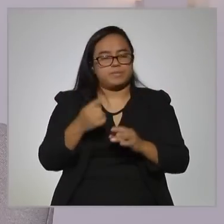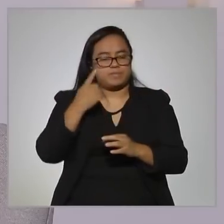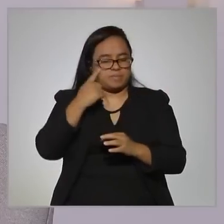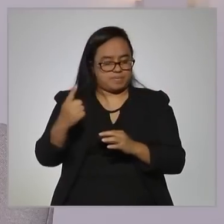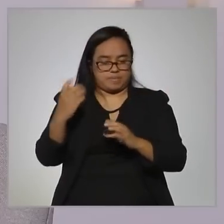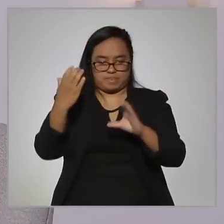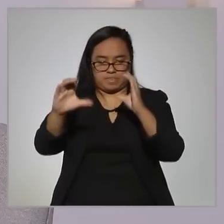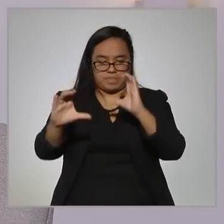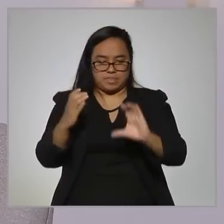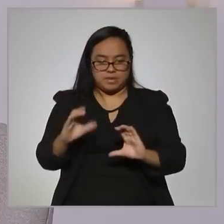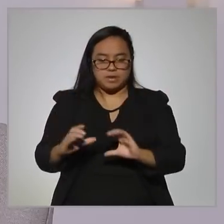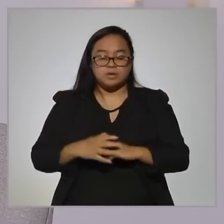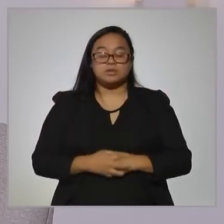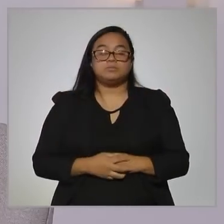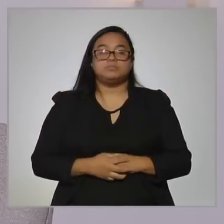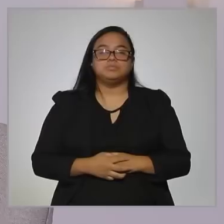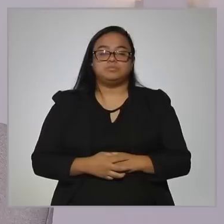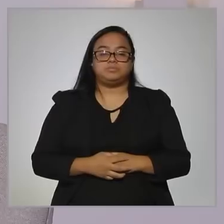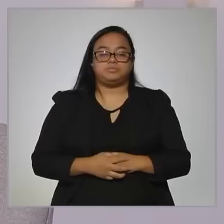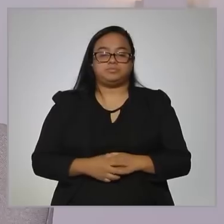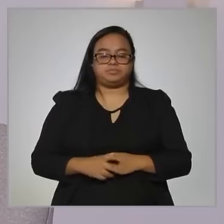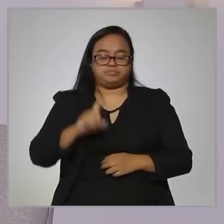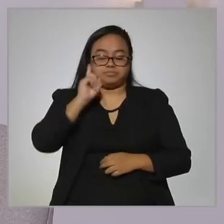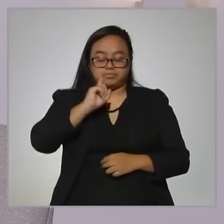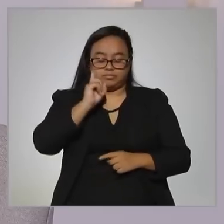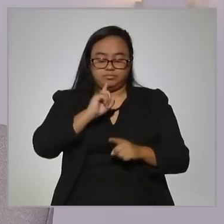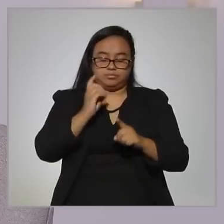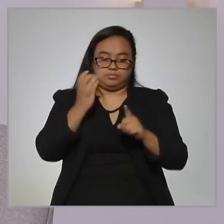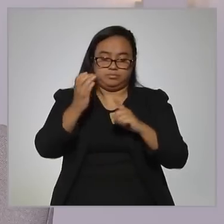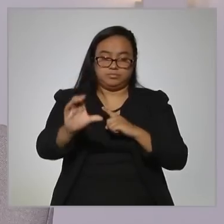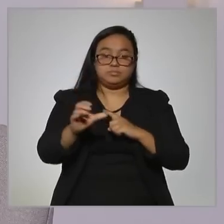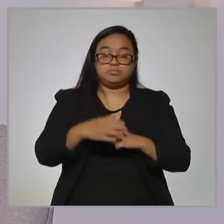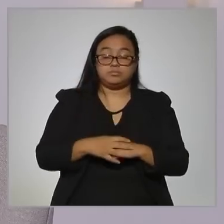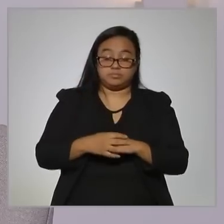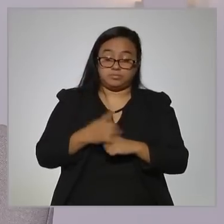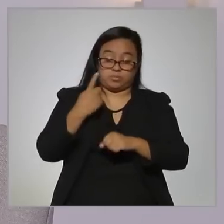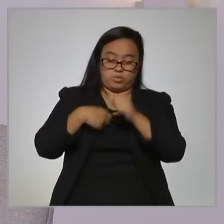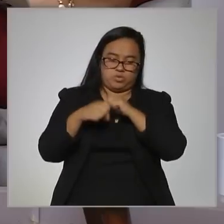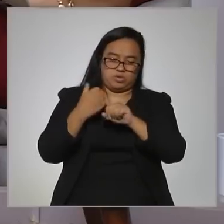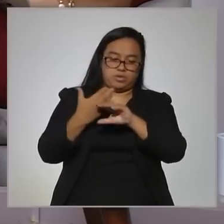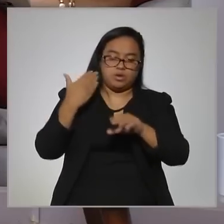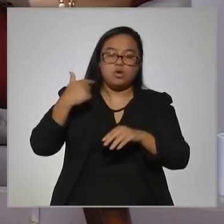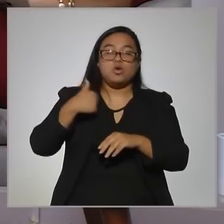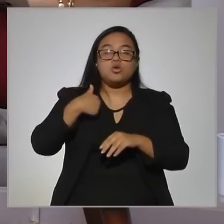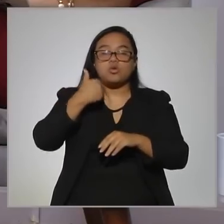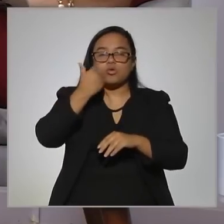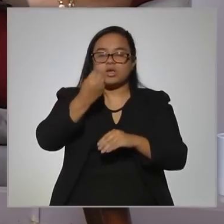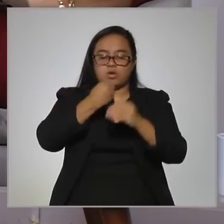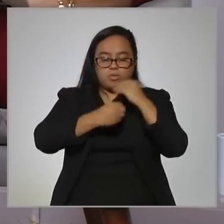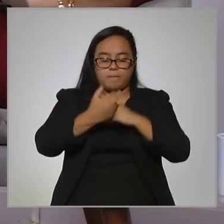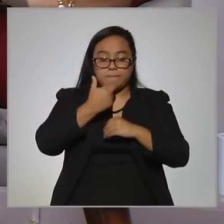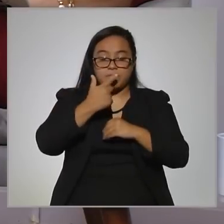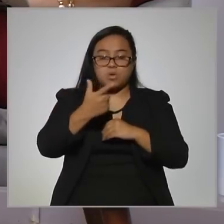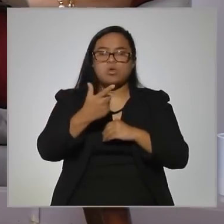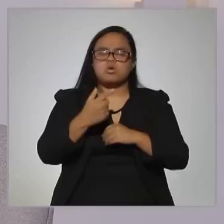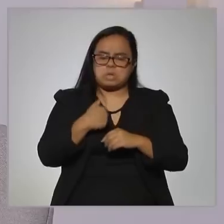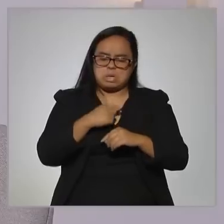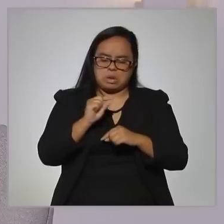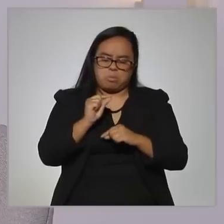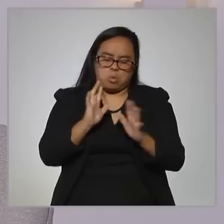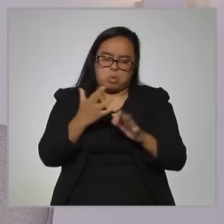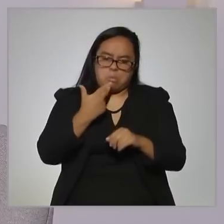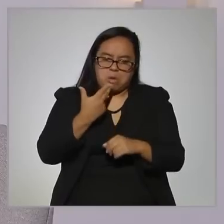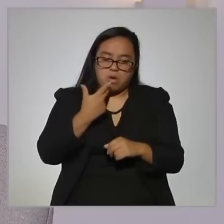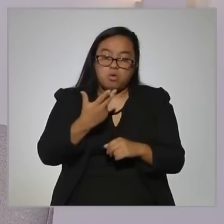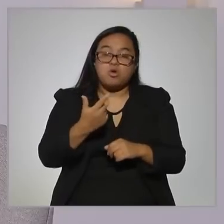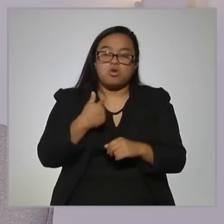aquí. Nos dijo Samantha de la Torre. El año pasado dije que iba a comer mejor y creo que mejoré un poco.